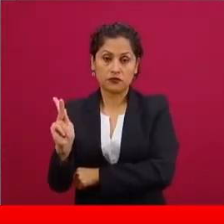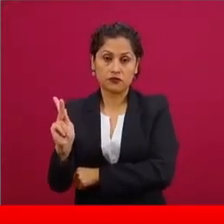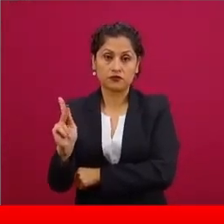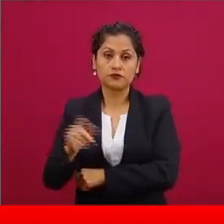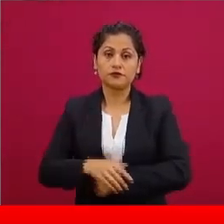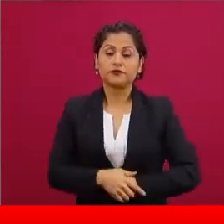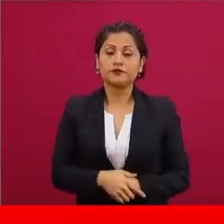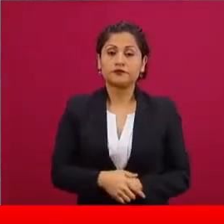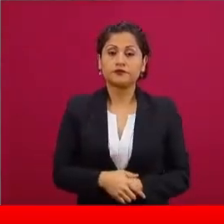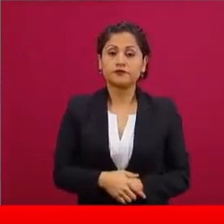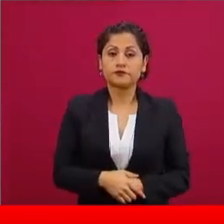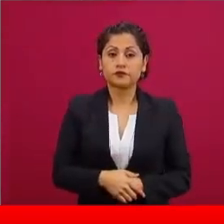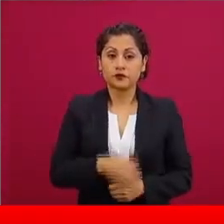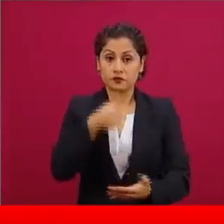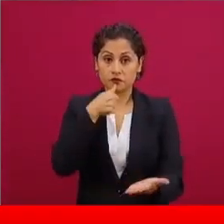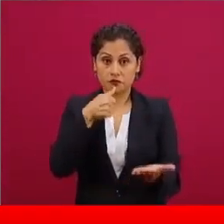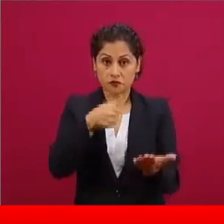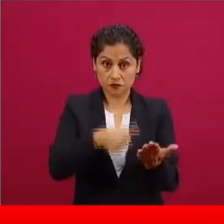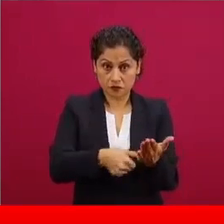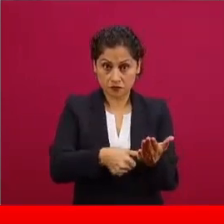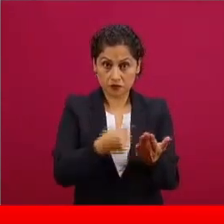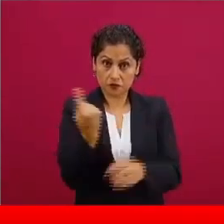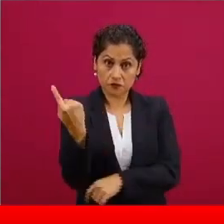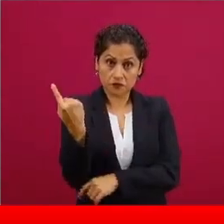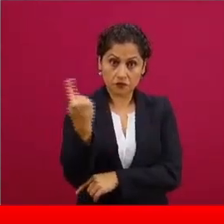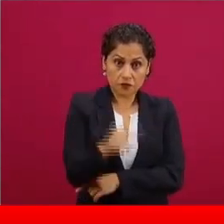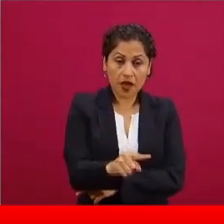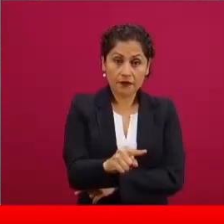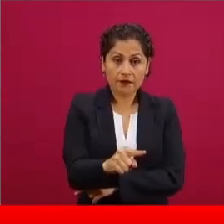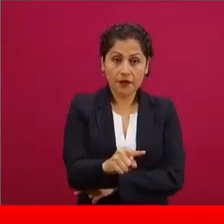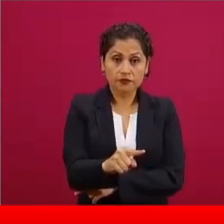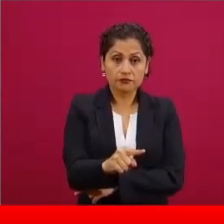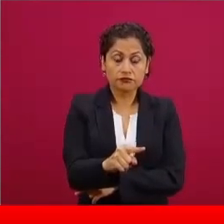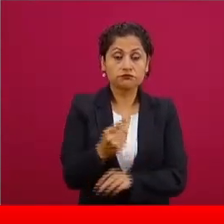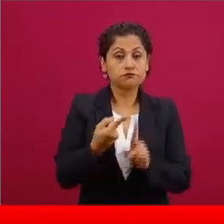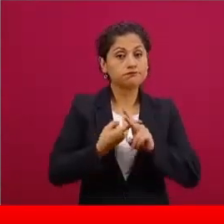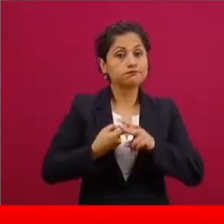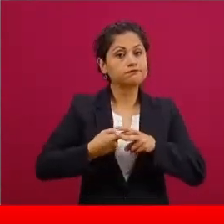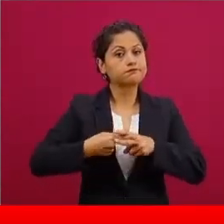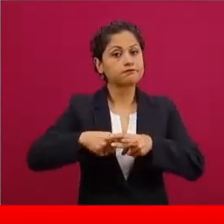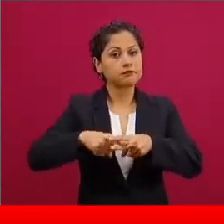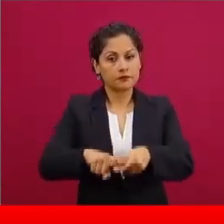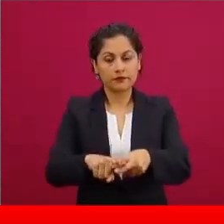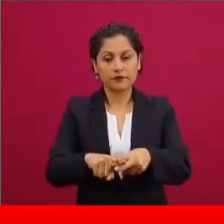el presente decreto y entrará en vigor